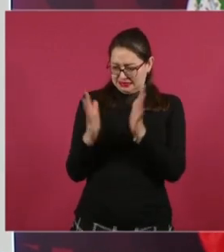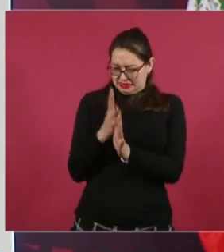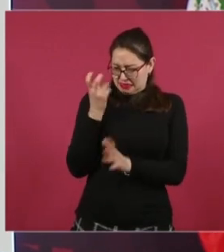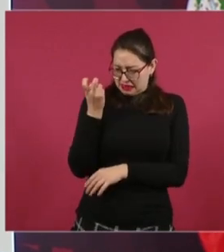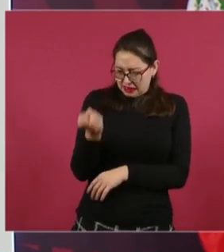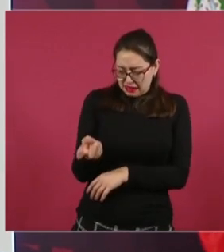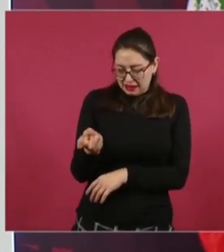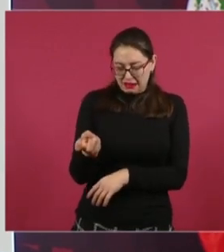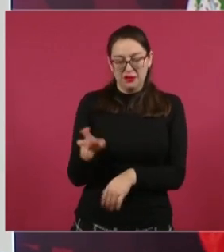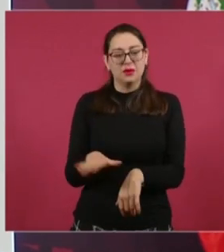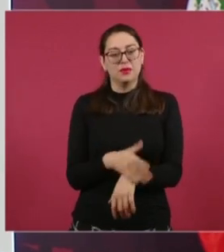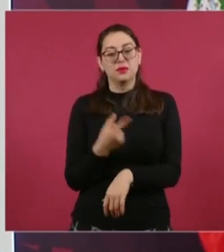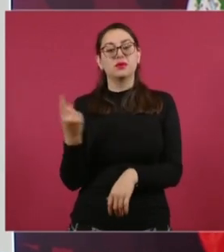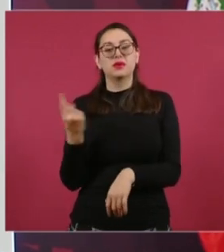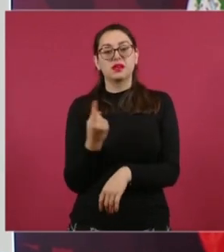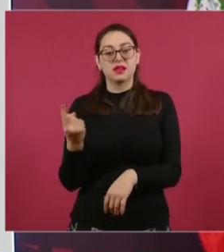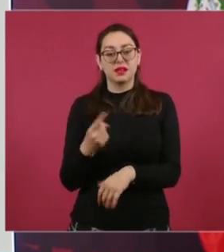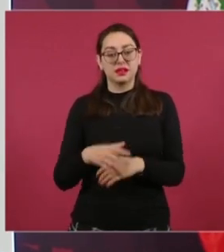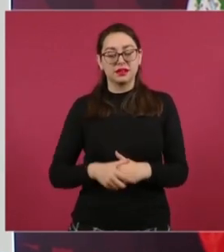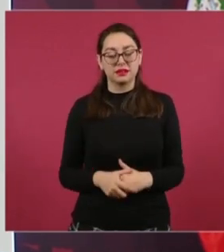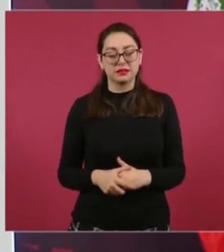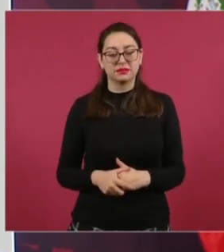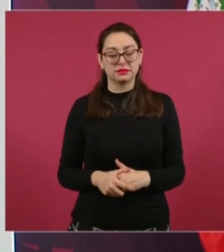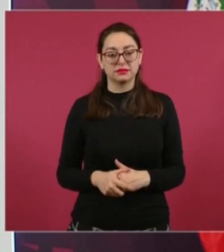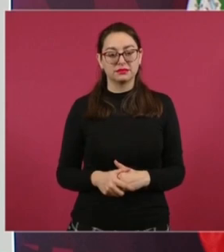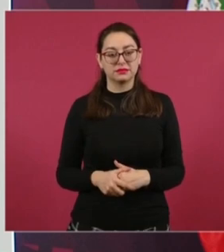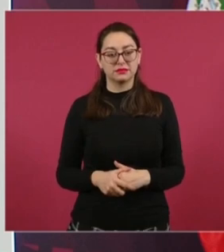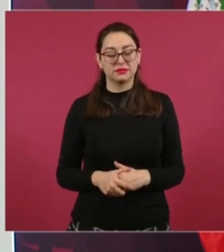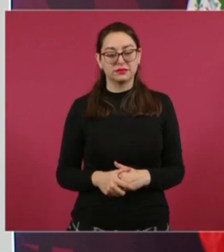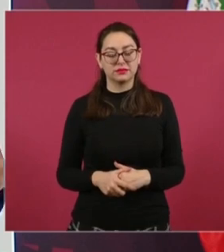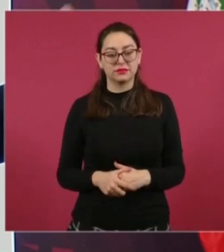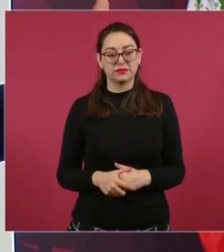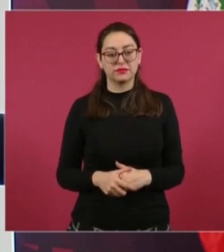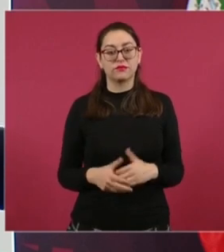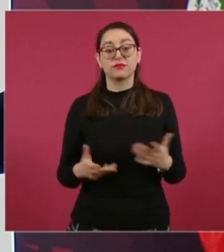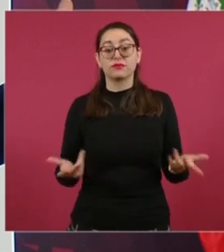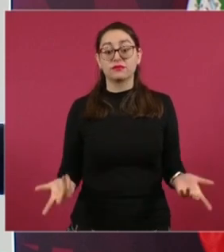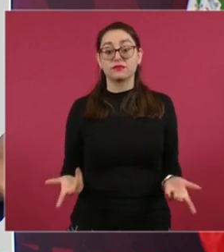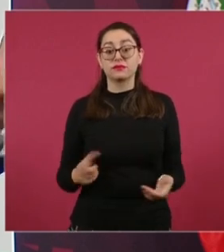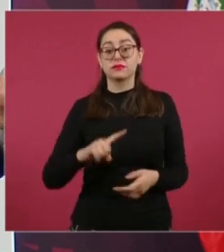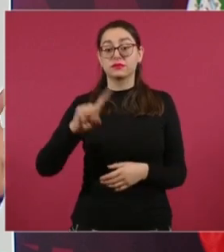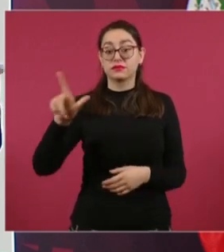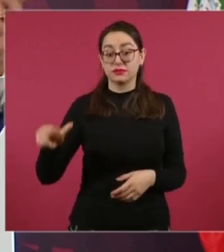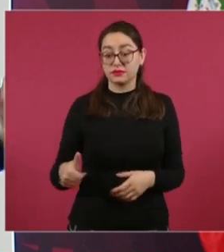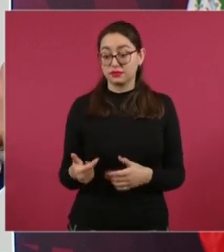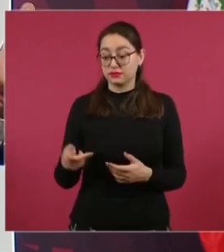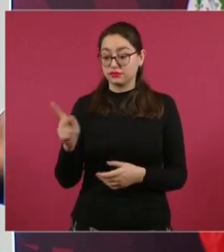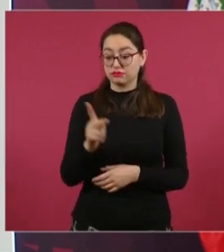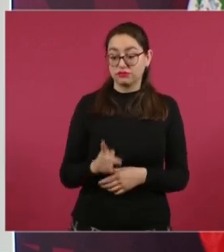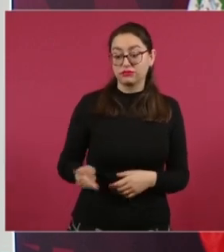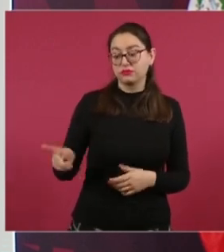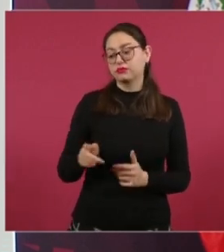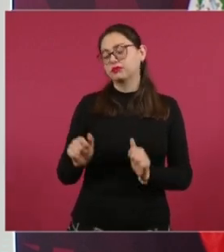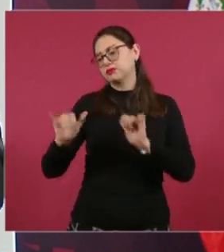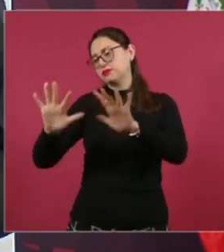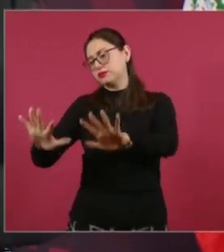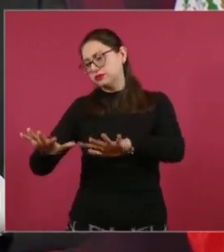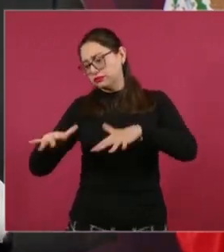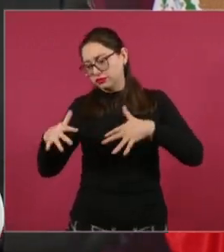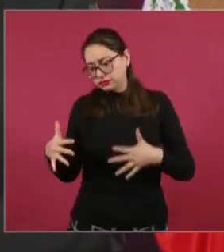ser tomados en cuenta cuando se hacen las asambleas democráticas y les asignan